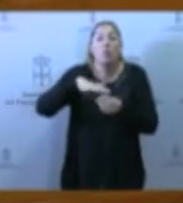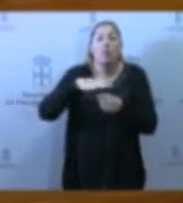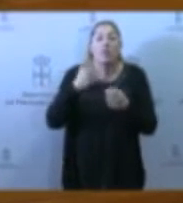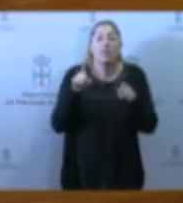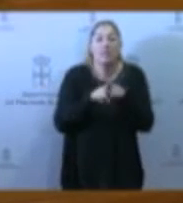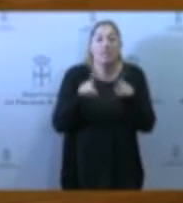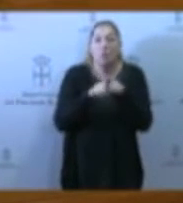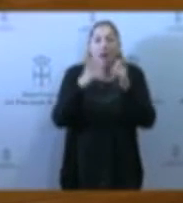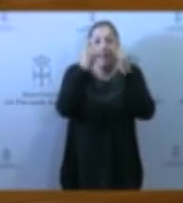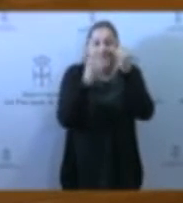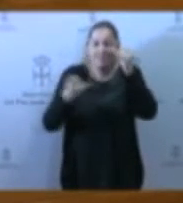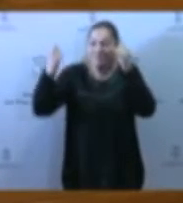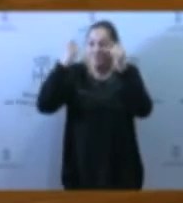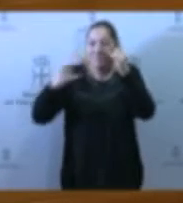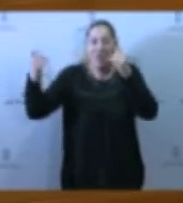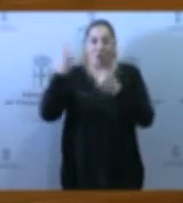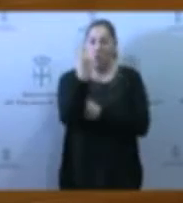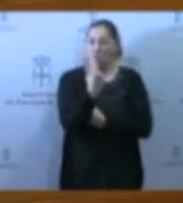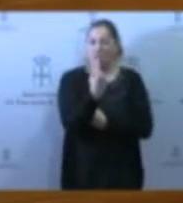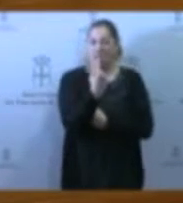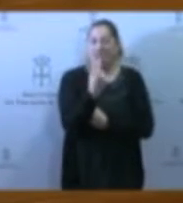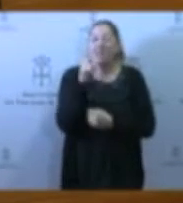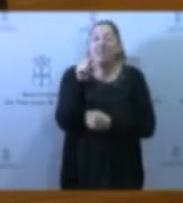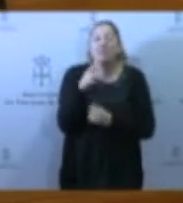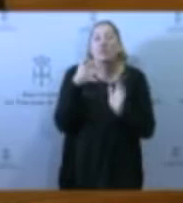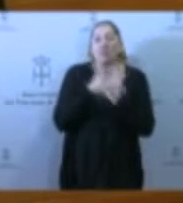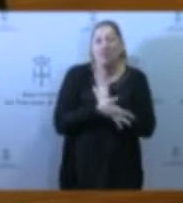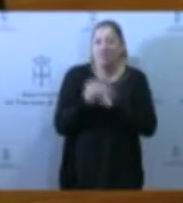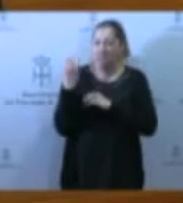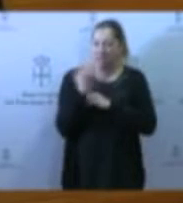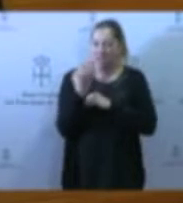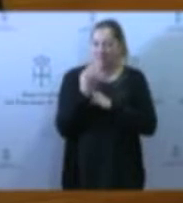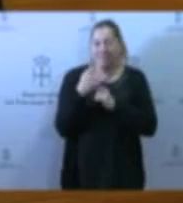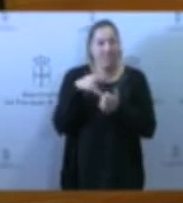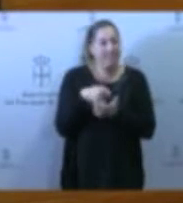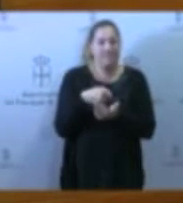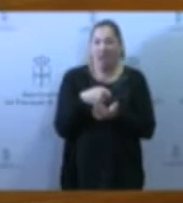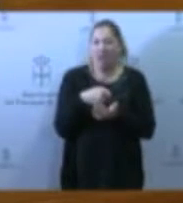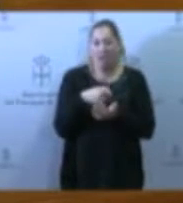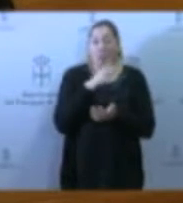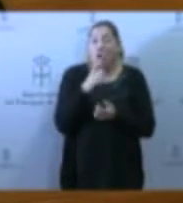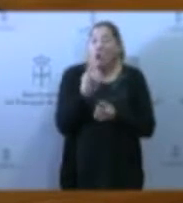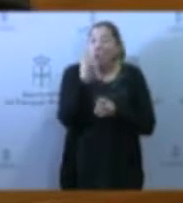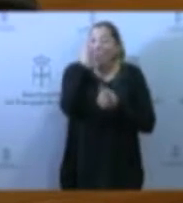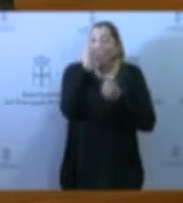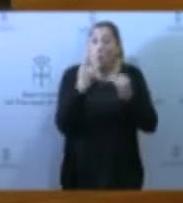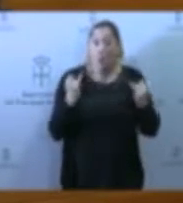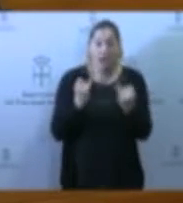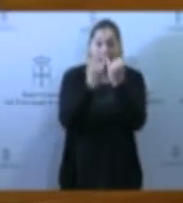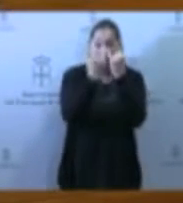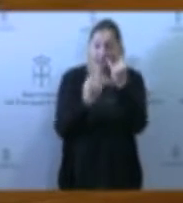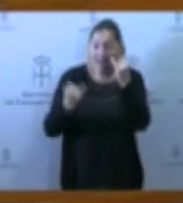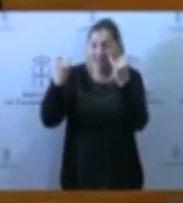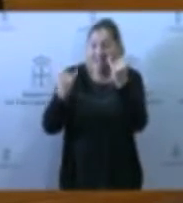una línea. Y eso los hace siempre frágiles, porque una línea, por las razones que